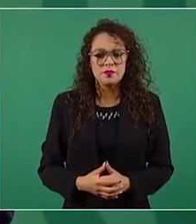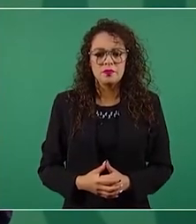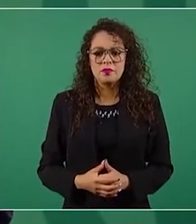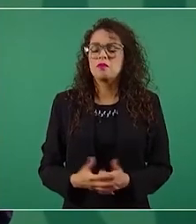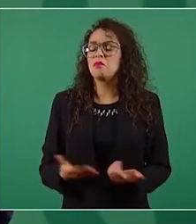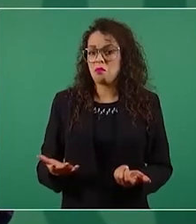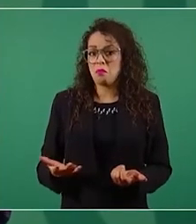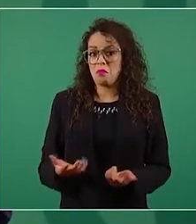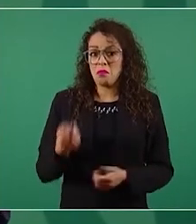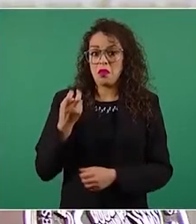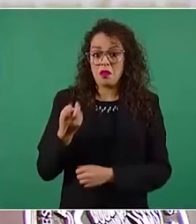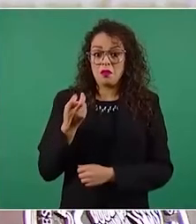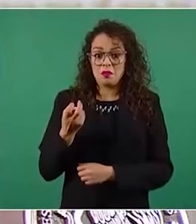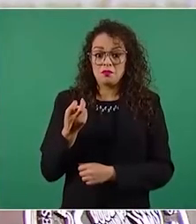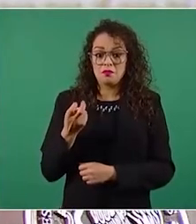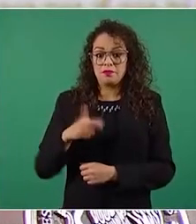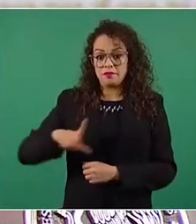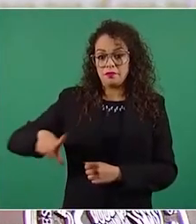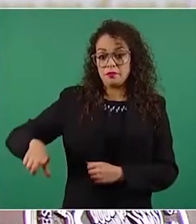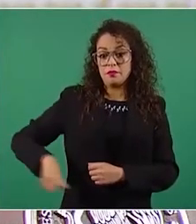del gobierno, participan